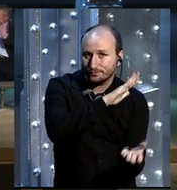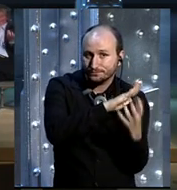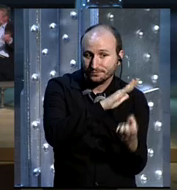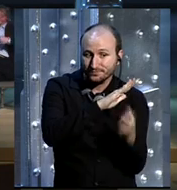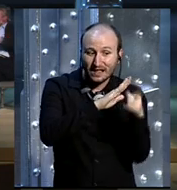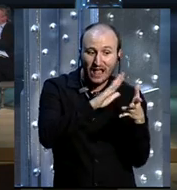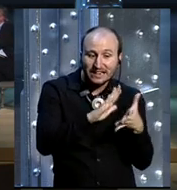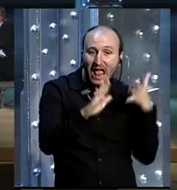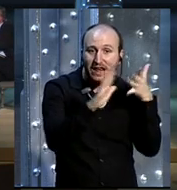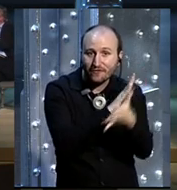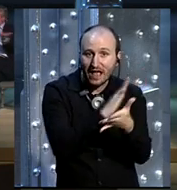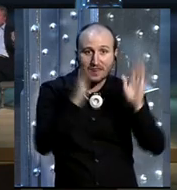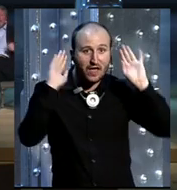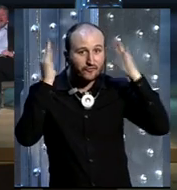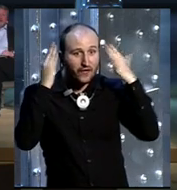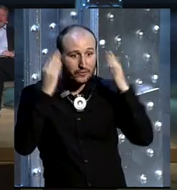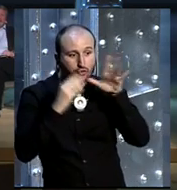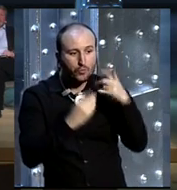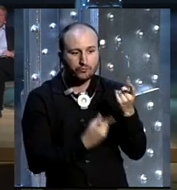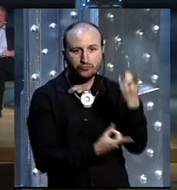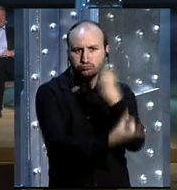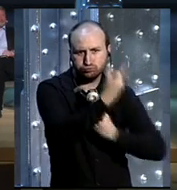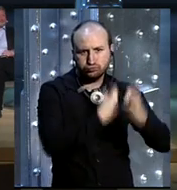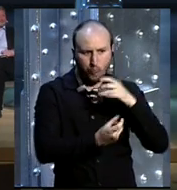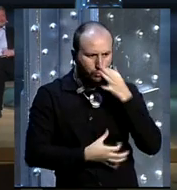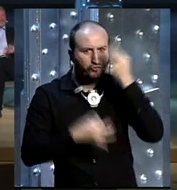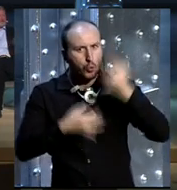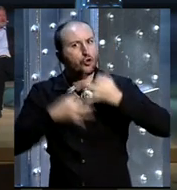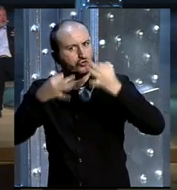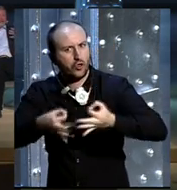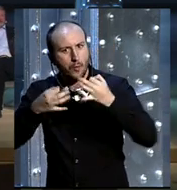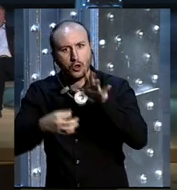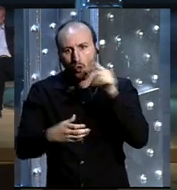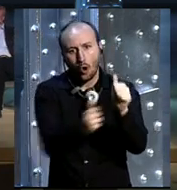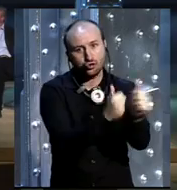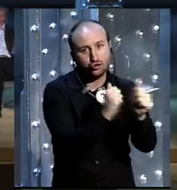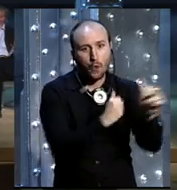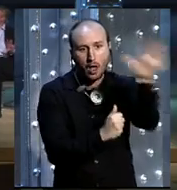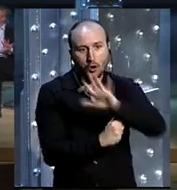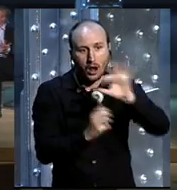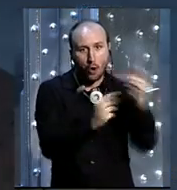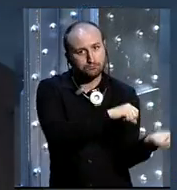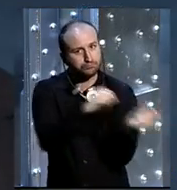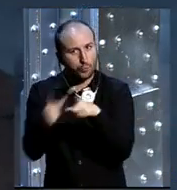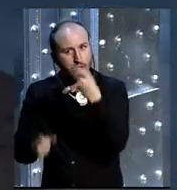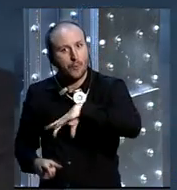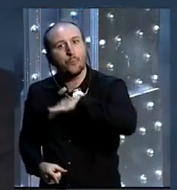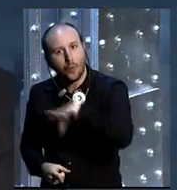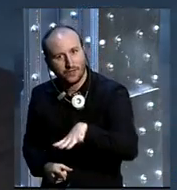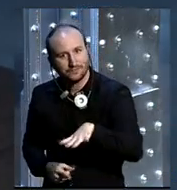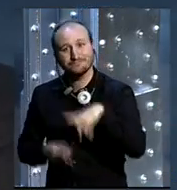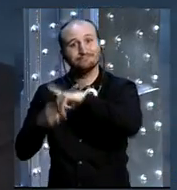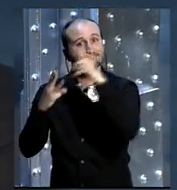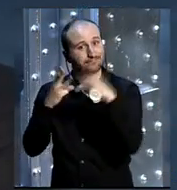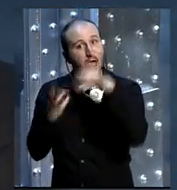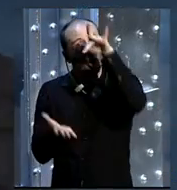que puedes sacar tus datos de Facebook con seguridad siempre que quieras. Puedes tener una copia local o llevártelo a otro sitio si quieres. Y el tercer elemento es